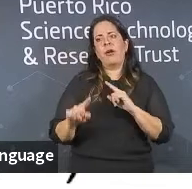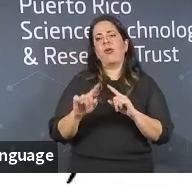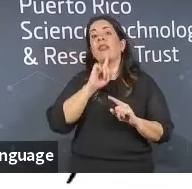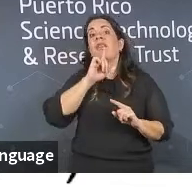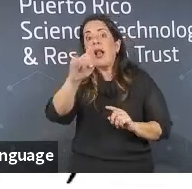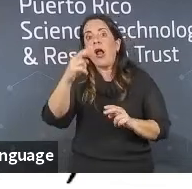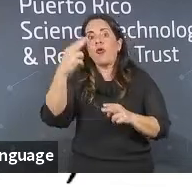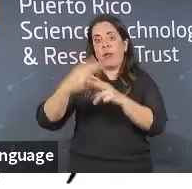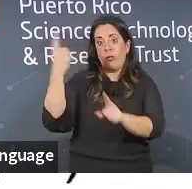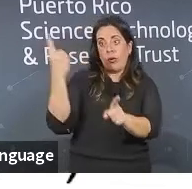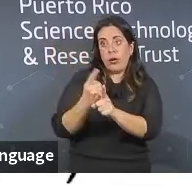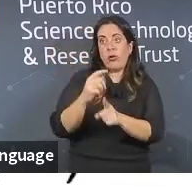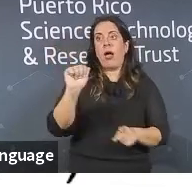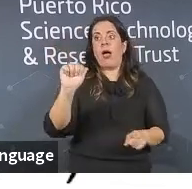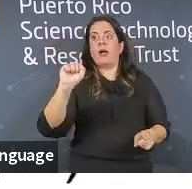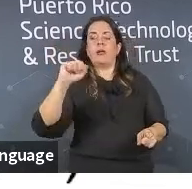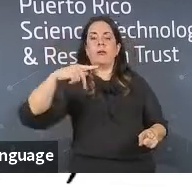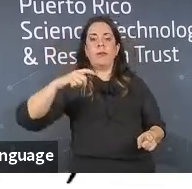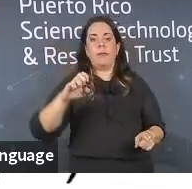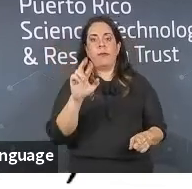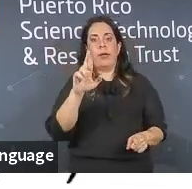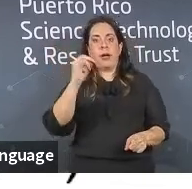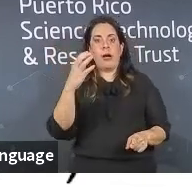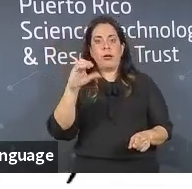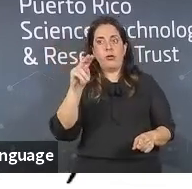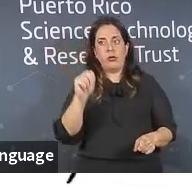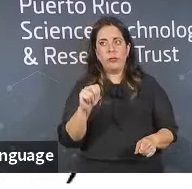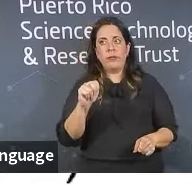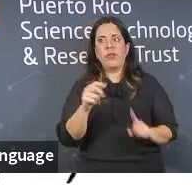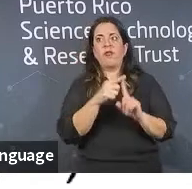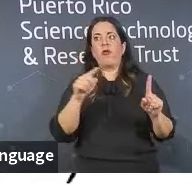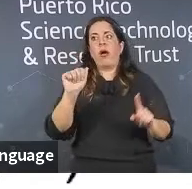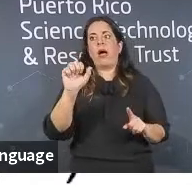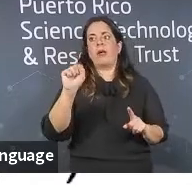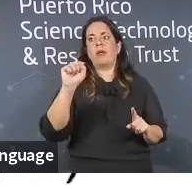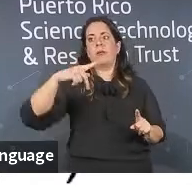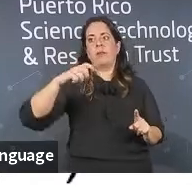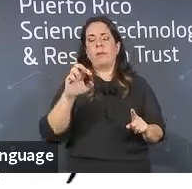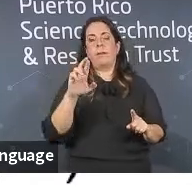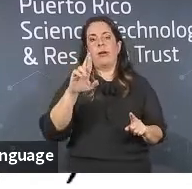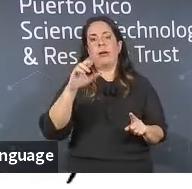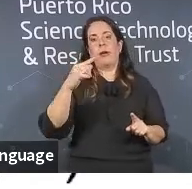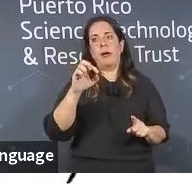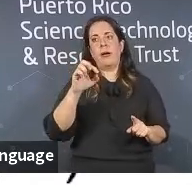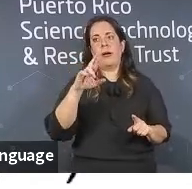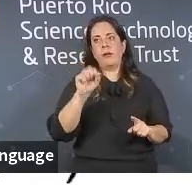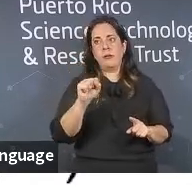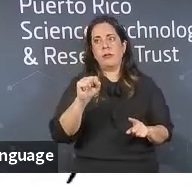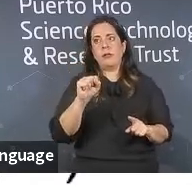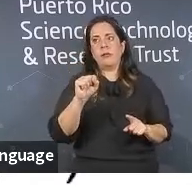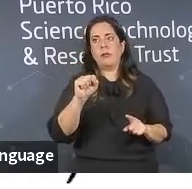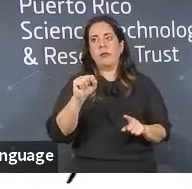queremos saber. Viene el latín asperges. Asperges es una palabra compuesta en latín. El prefijo ad